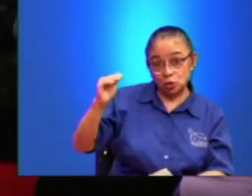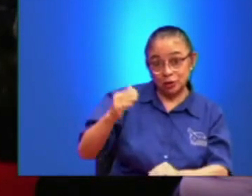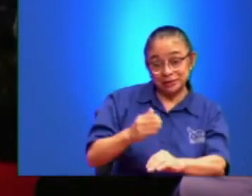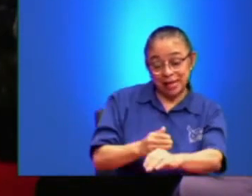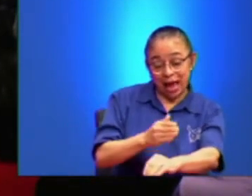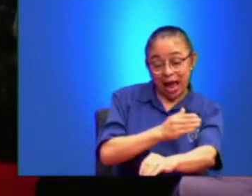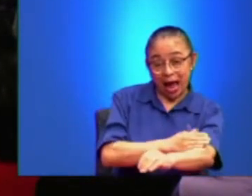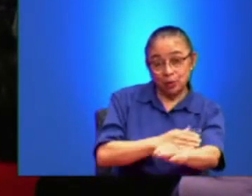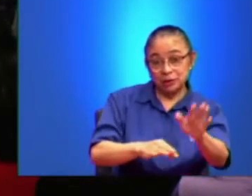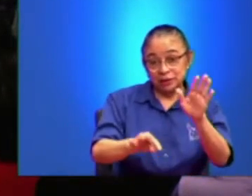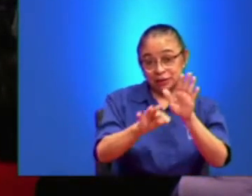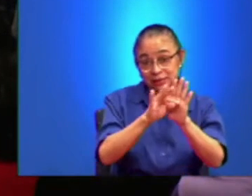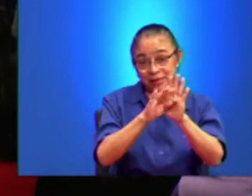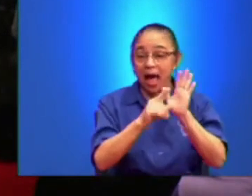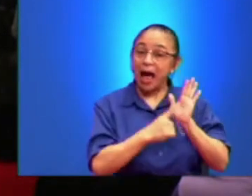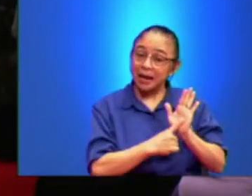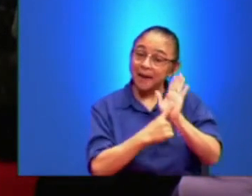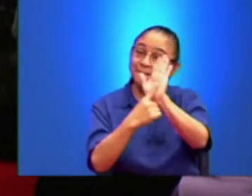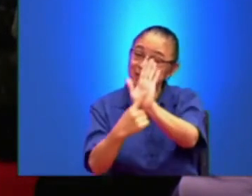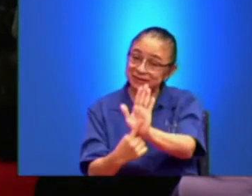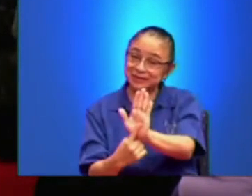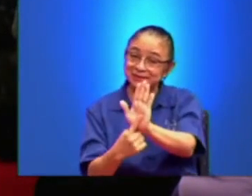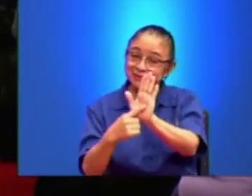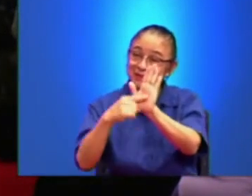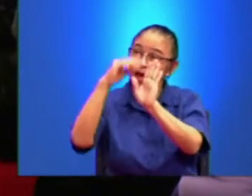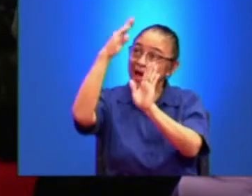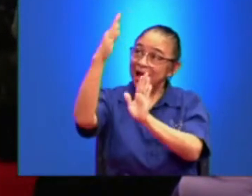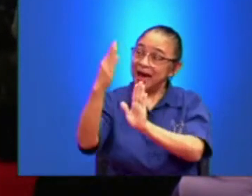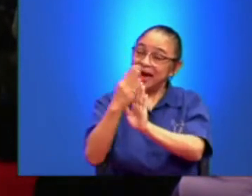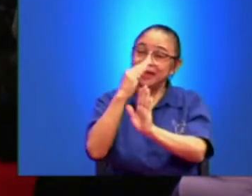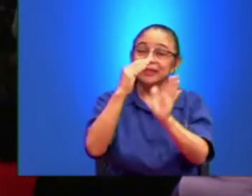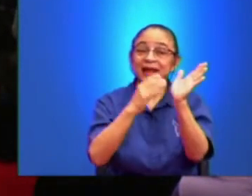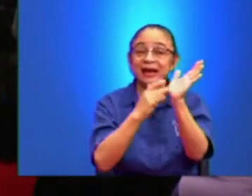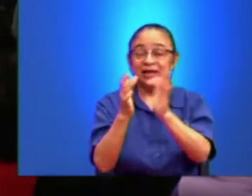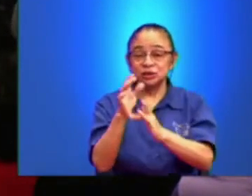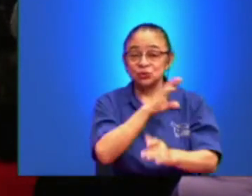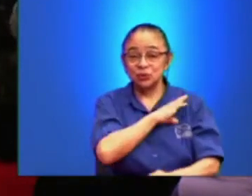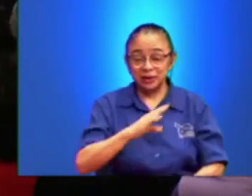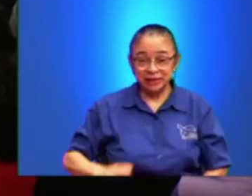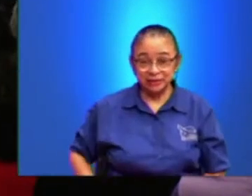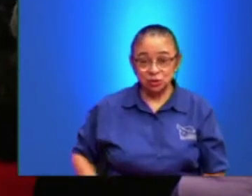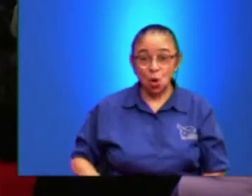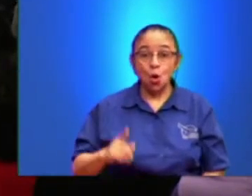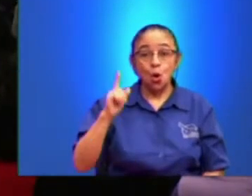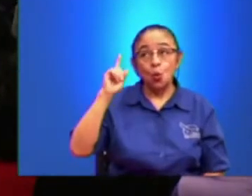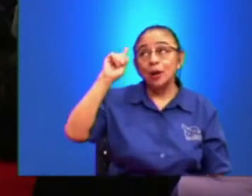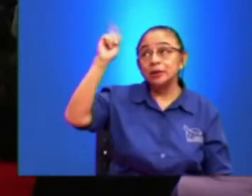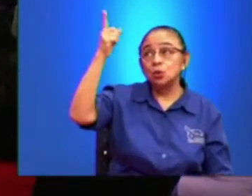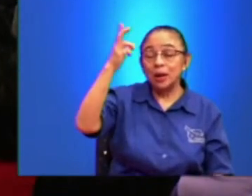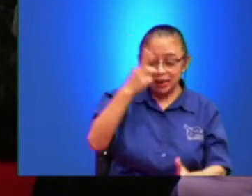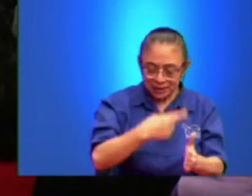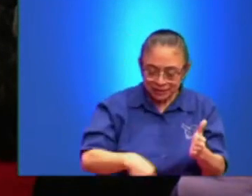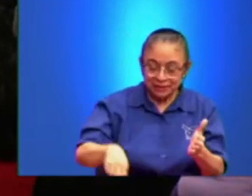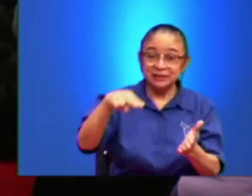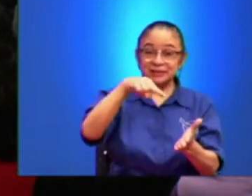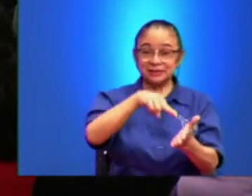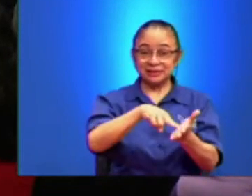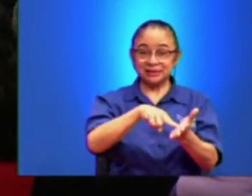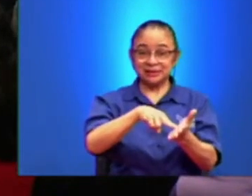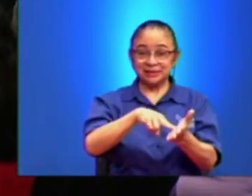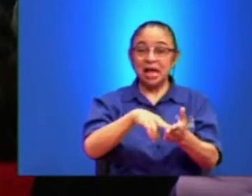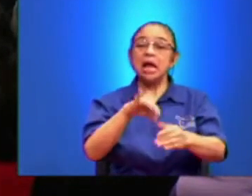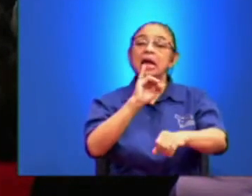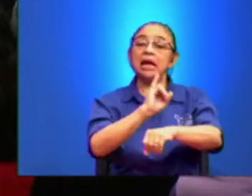a la presencia del señor jesucristo ungido cuando resucita cuando es ascendido y cuando la iglesia es